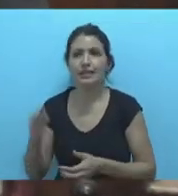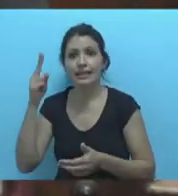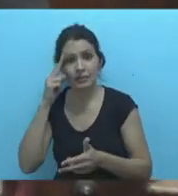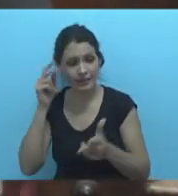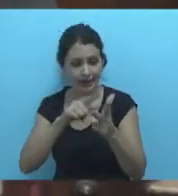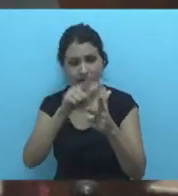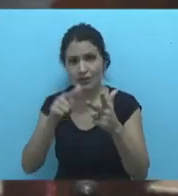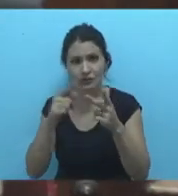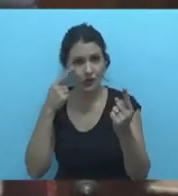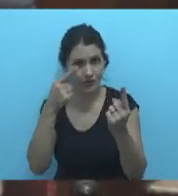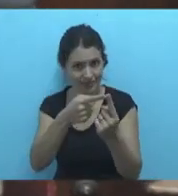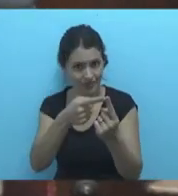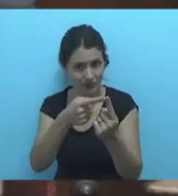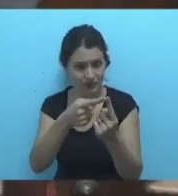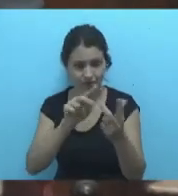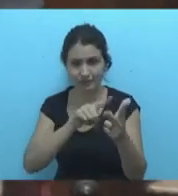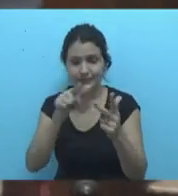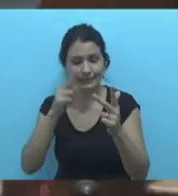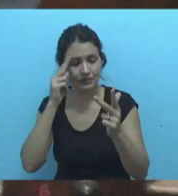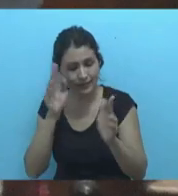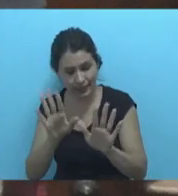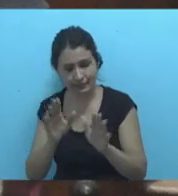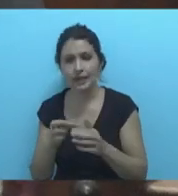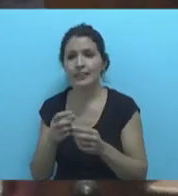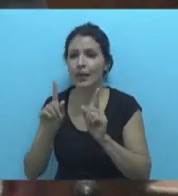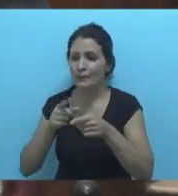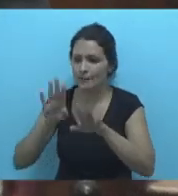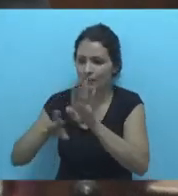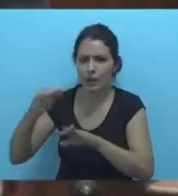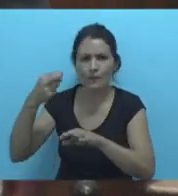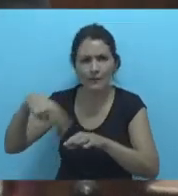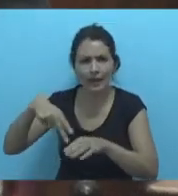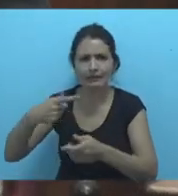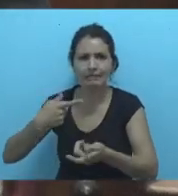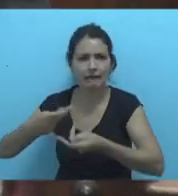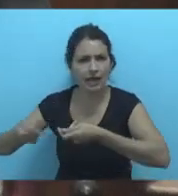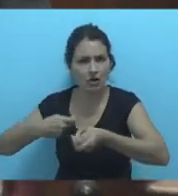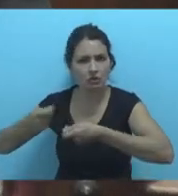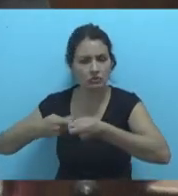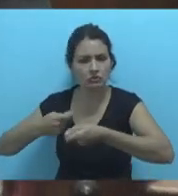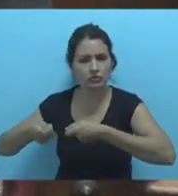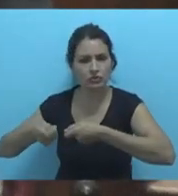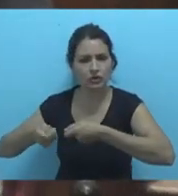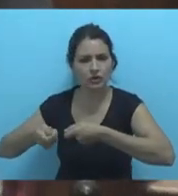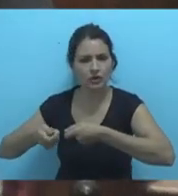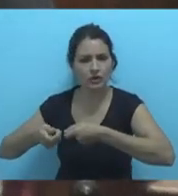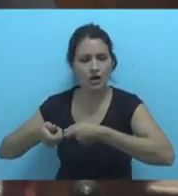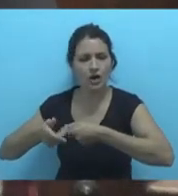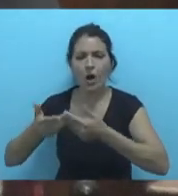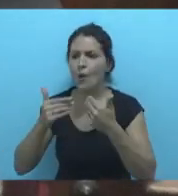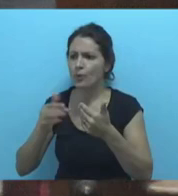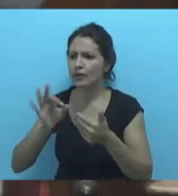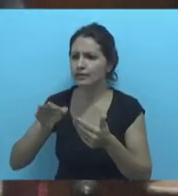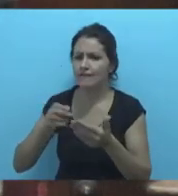además se garantice un plan de negocios que permita saber efectivamente cómo se le va a pagar a los